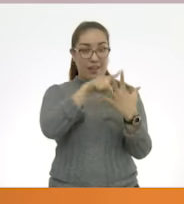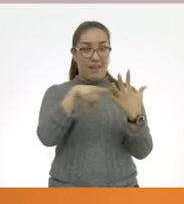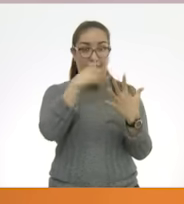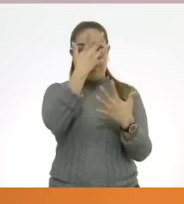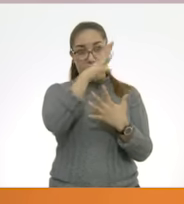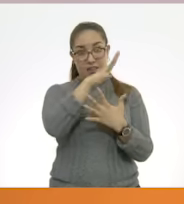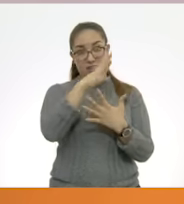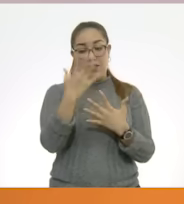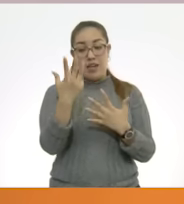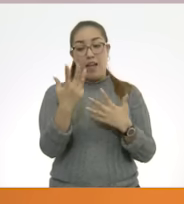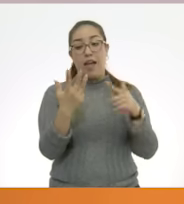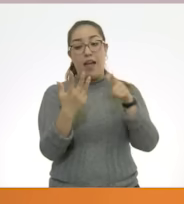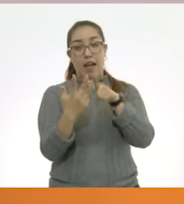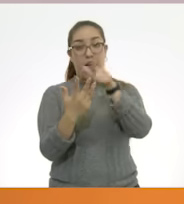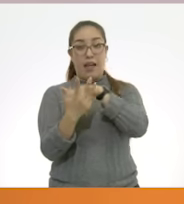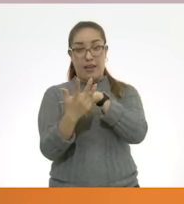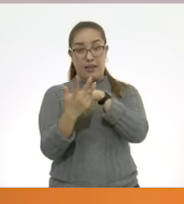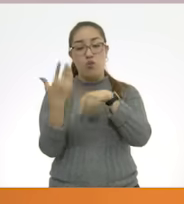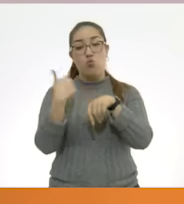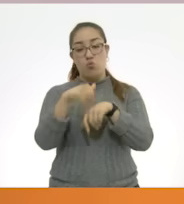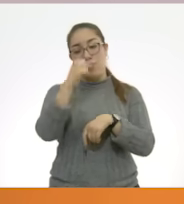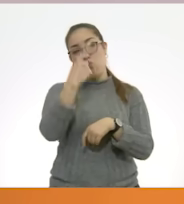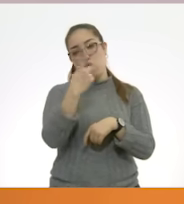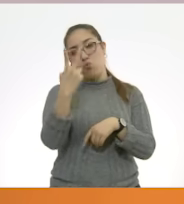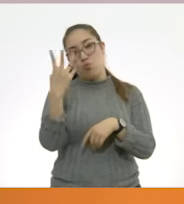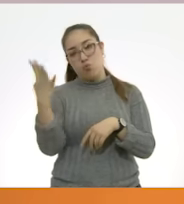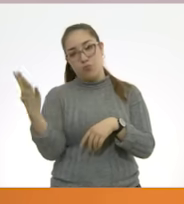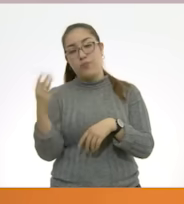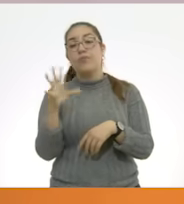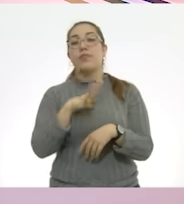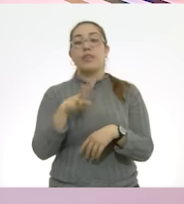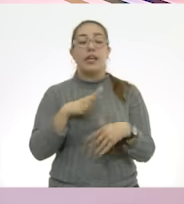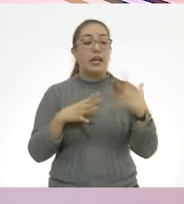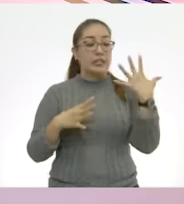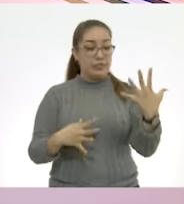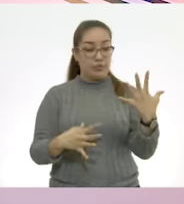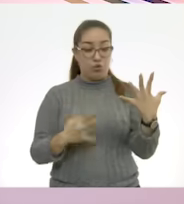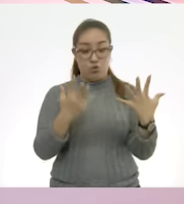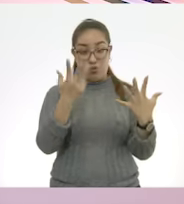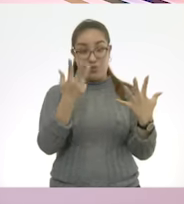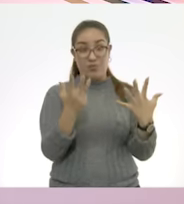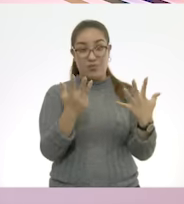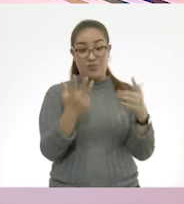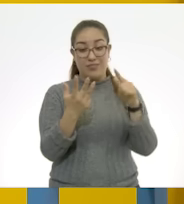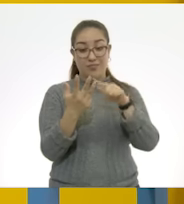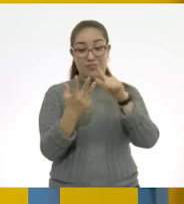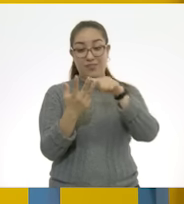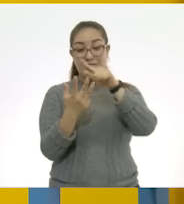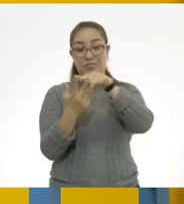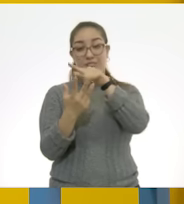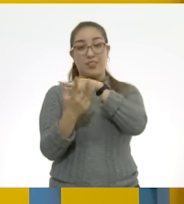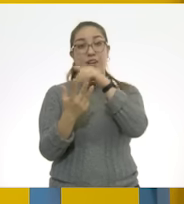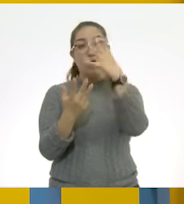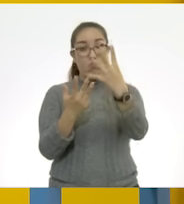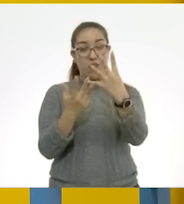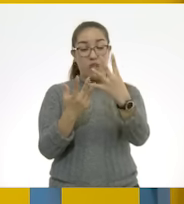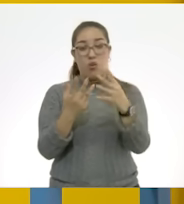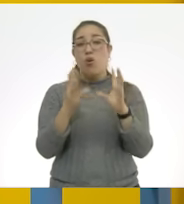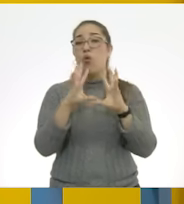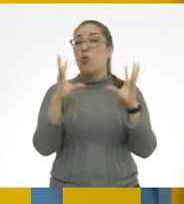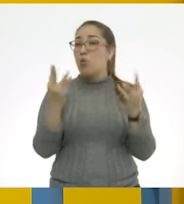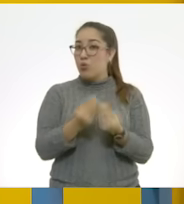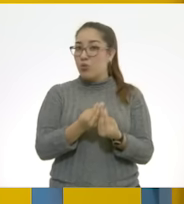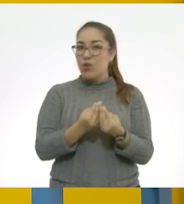derecha, las unidades. Ok, tengo 5 decenas. y 4 unidades. Entonces